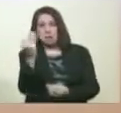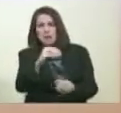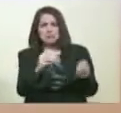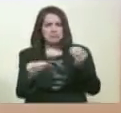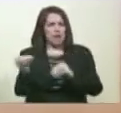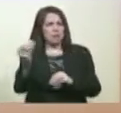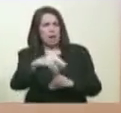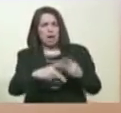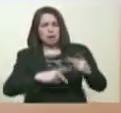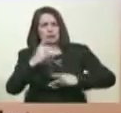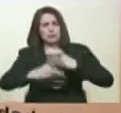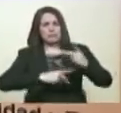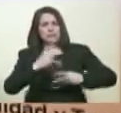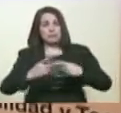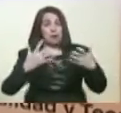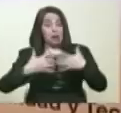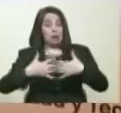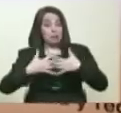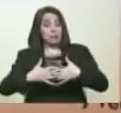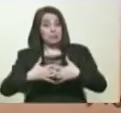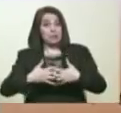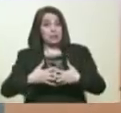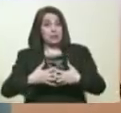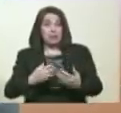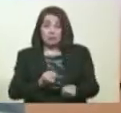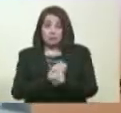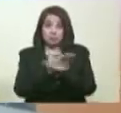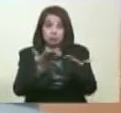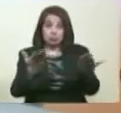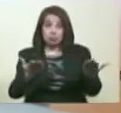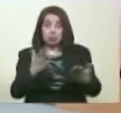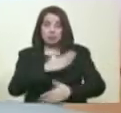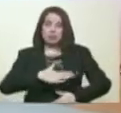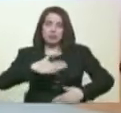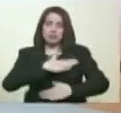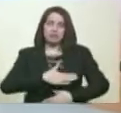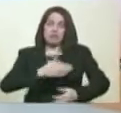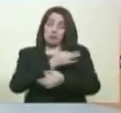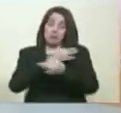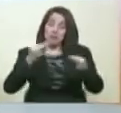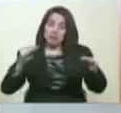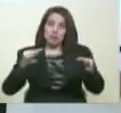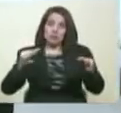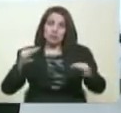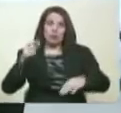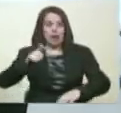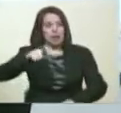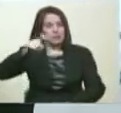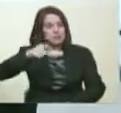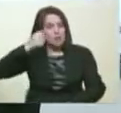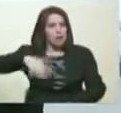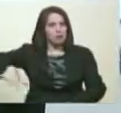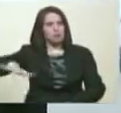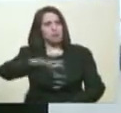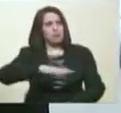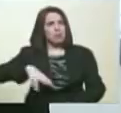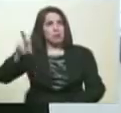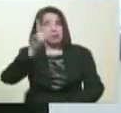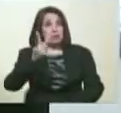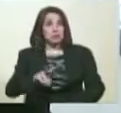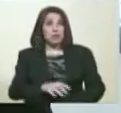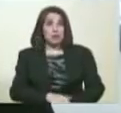de producción, las plantas de producción y produciendo para satisfacer con calidad las necesidades de Venezuela y